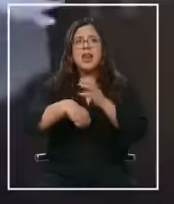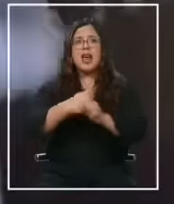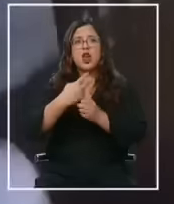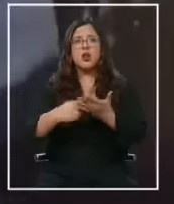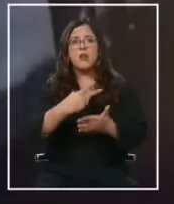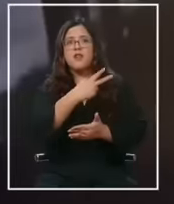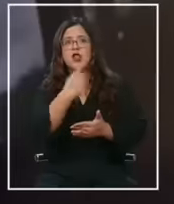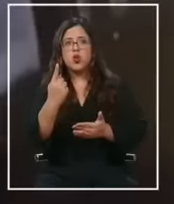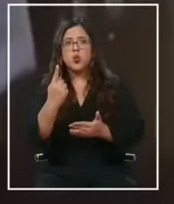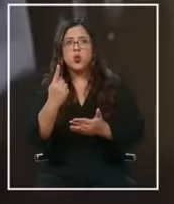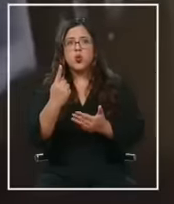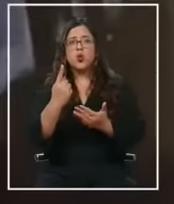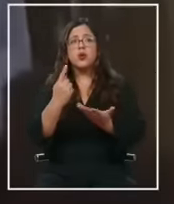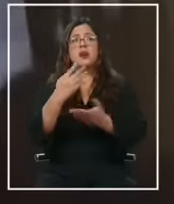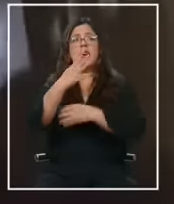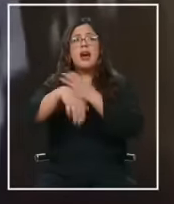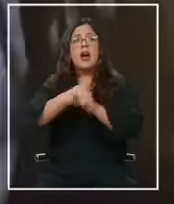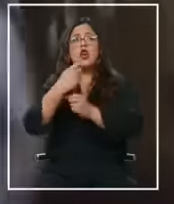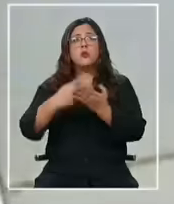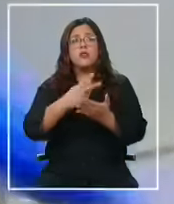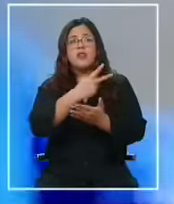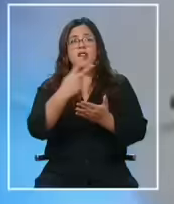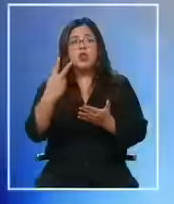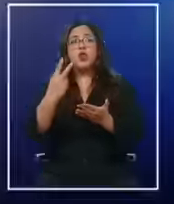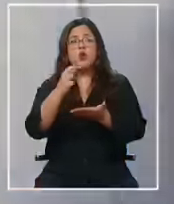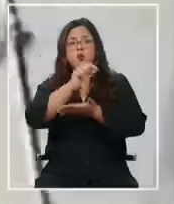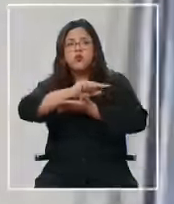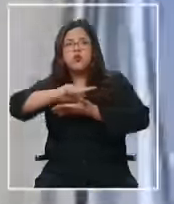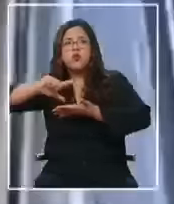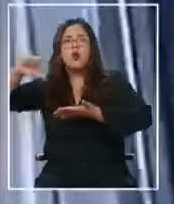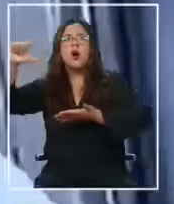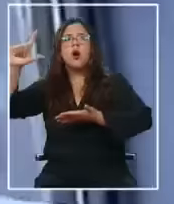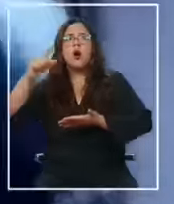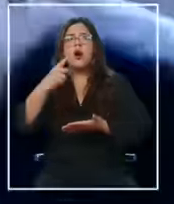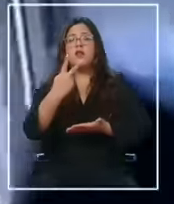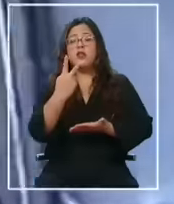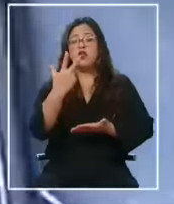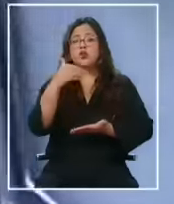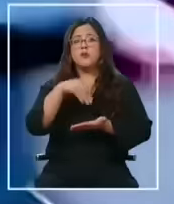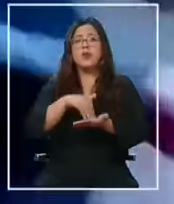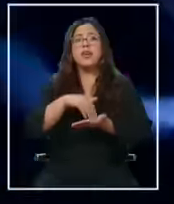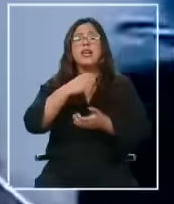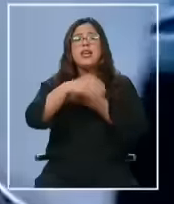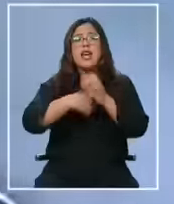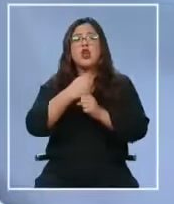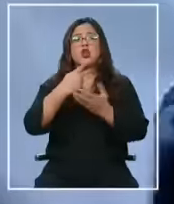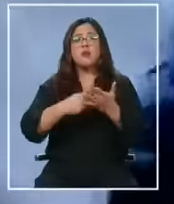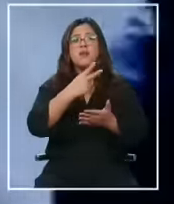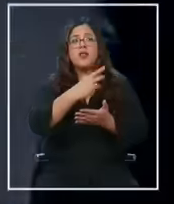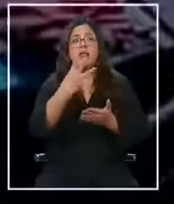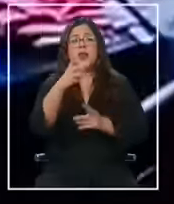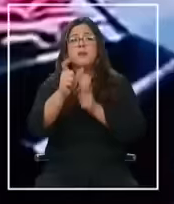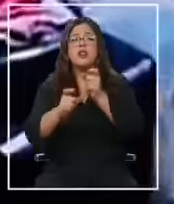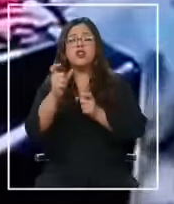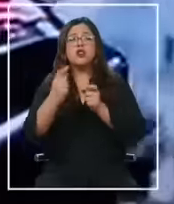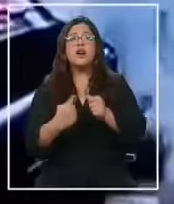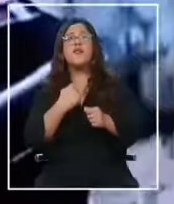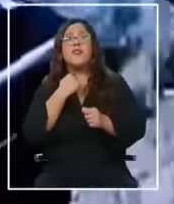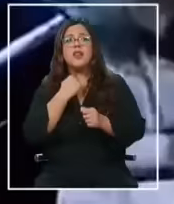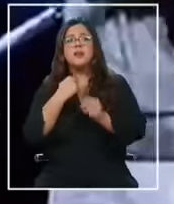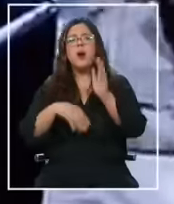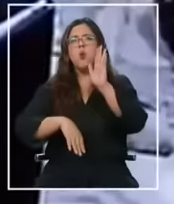2021. Al año siguiente la cifra aumentó abruptamente, mientras que en 2023 las víctimas anotaron